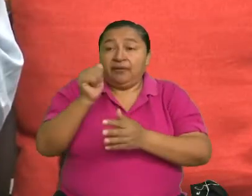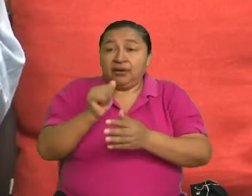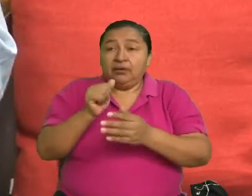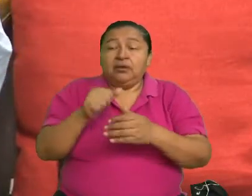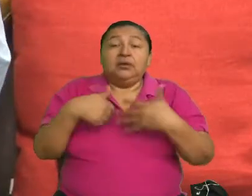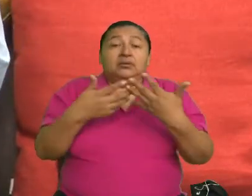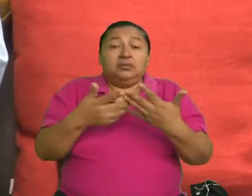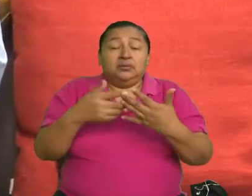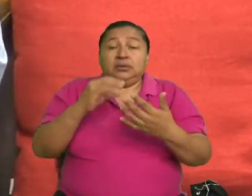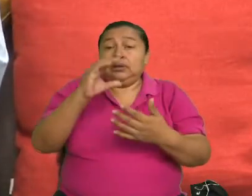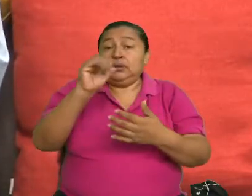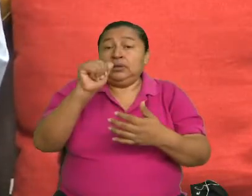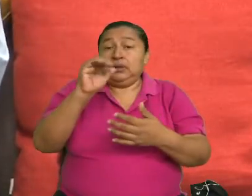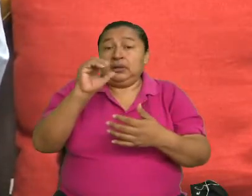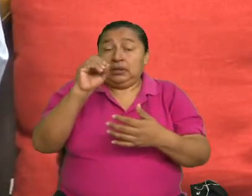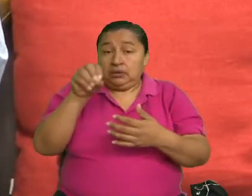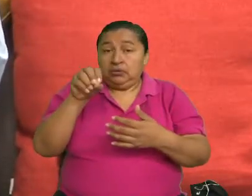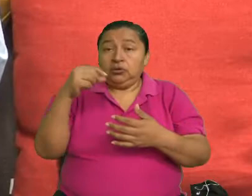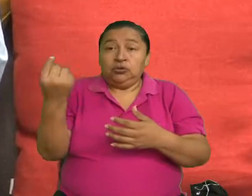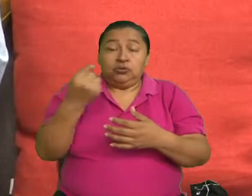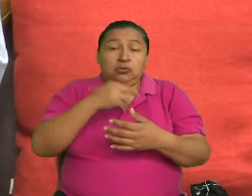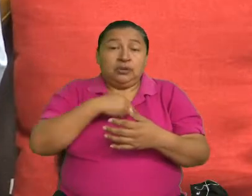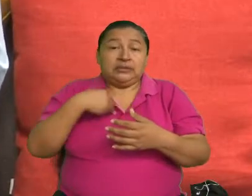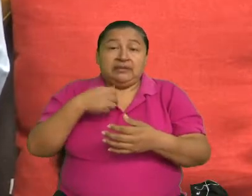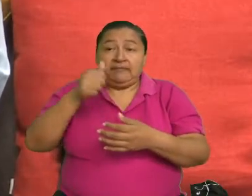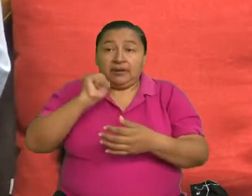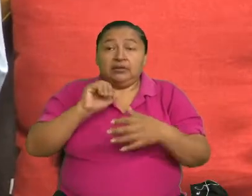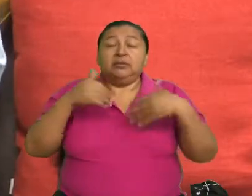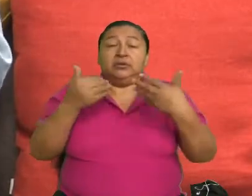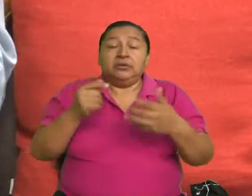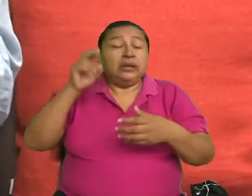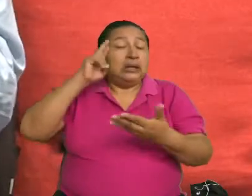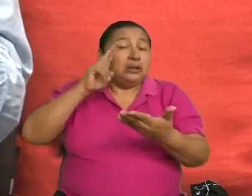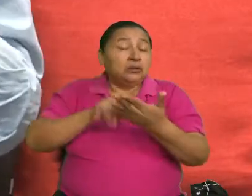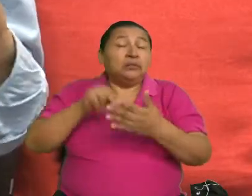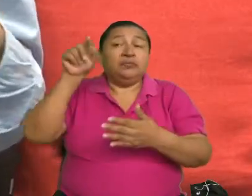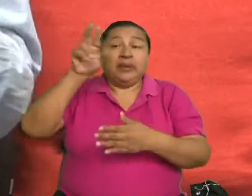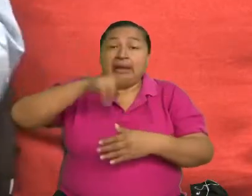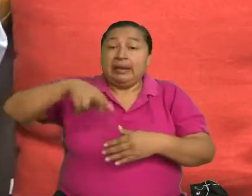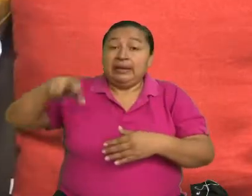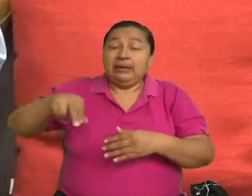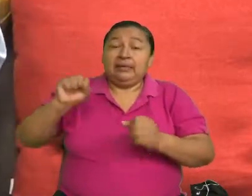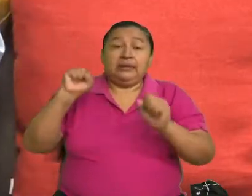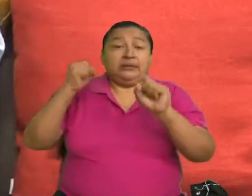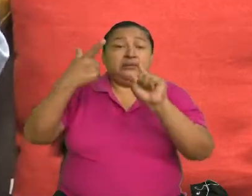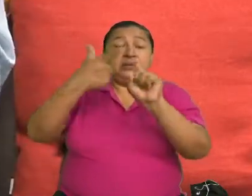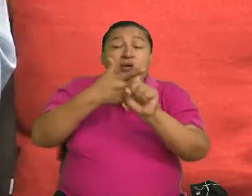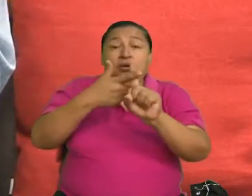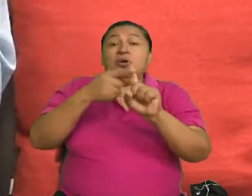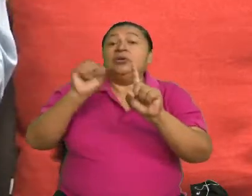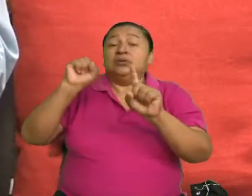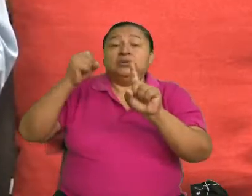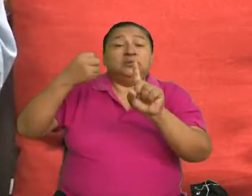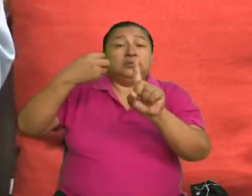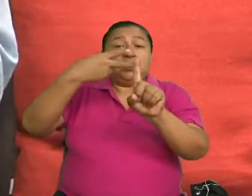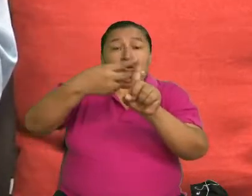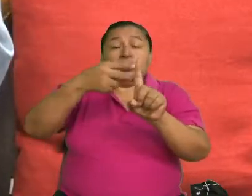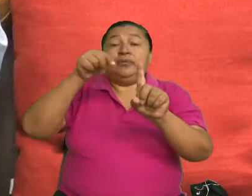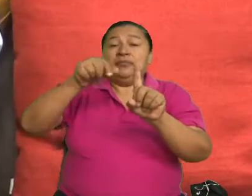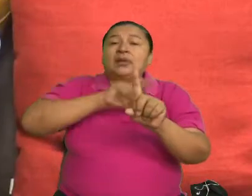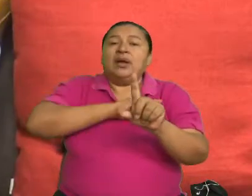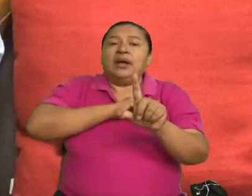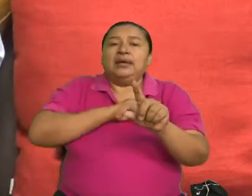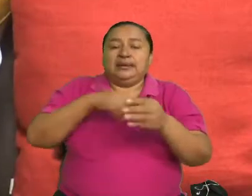puede. Bueno, el cacao no solo hacen fresco. Acordate en Rivas, en San Jorge. Ahí era el centro del cacao. Fíjate